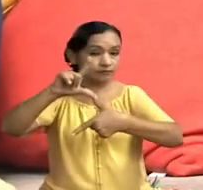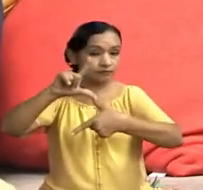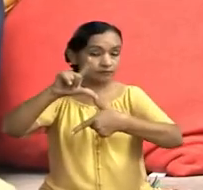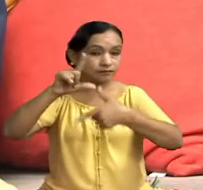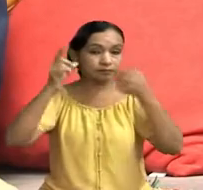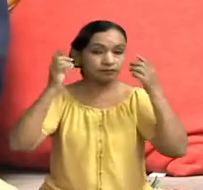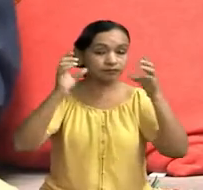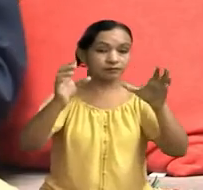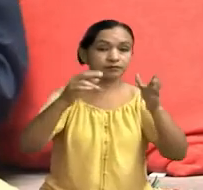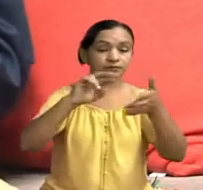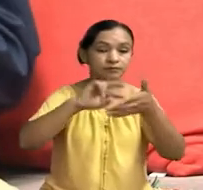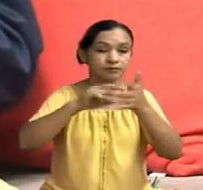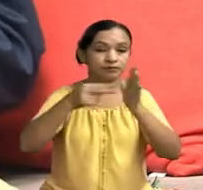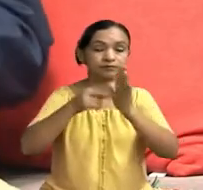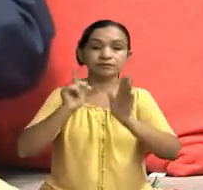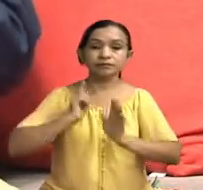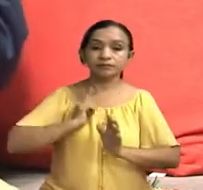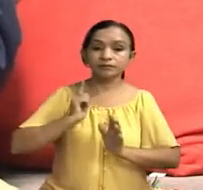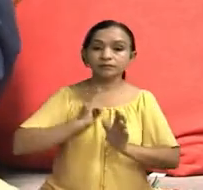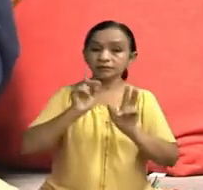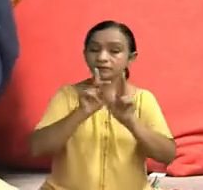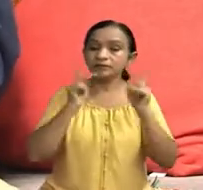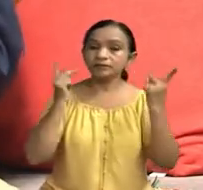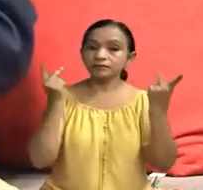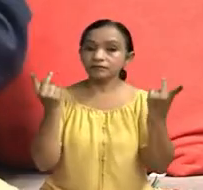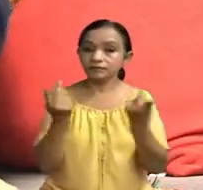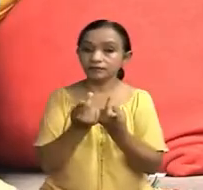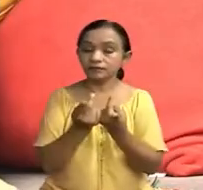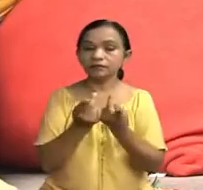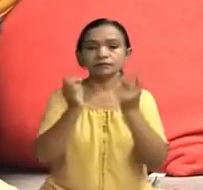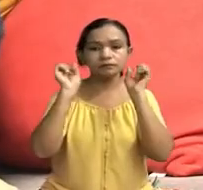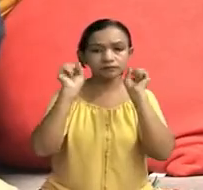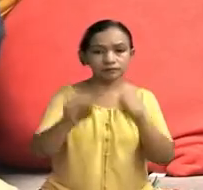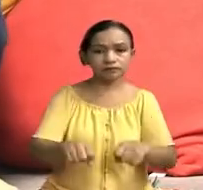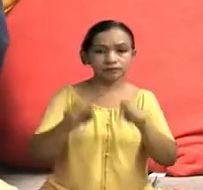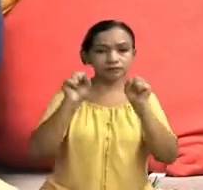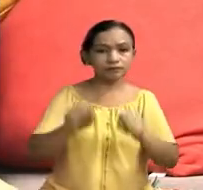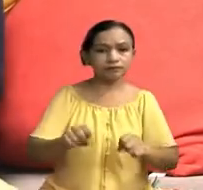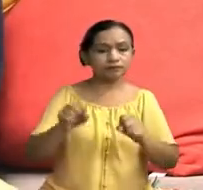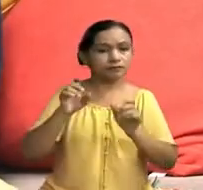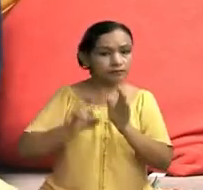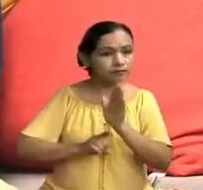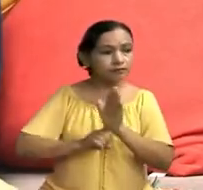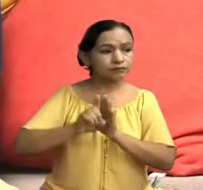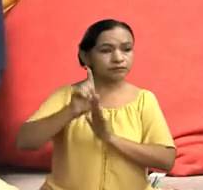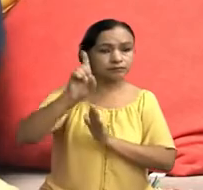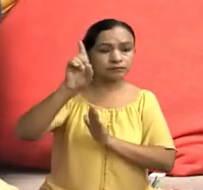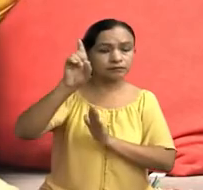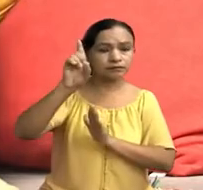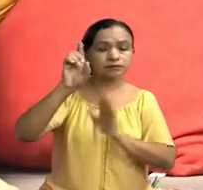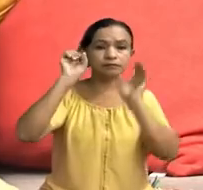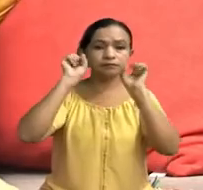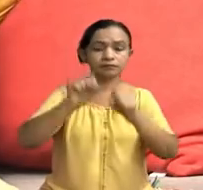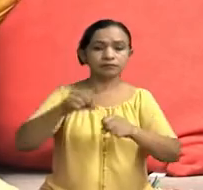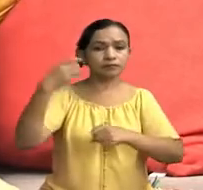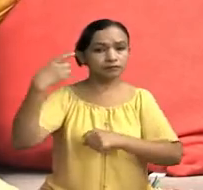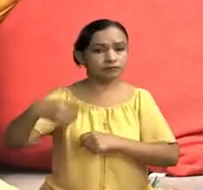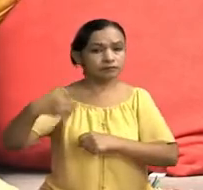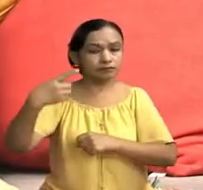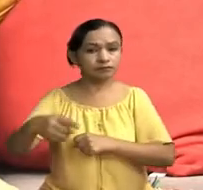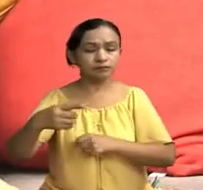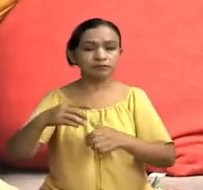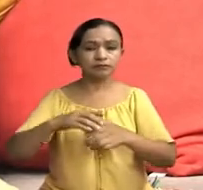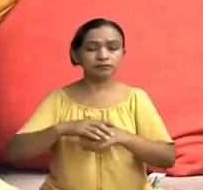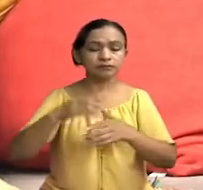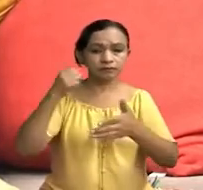lucha de nosotros, mantener. Y ya los pueblos se han dado cuenta que es posible progresar, que es posible tener derechos